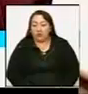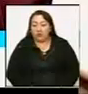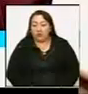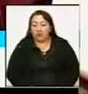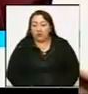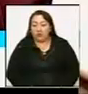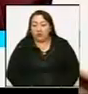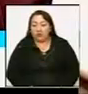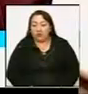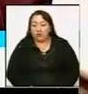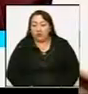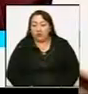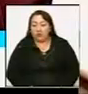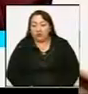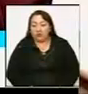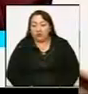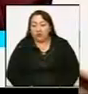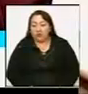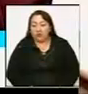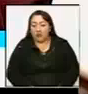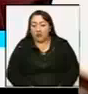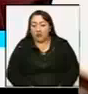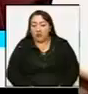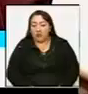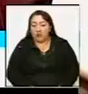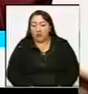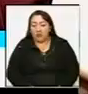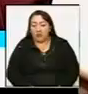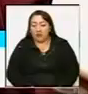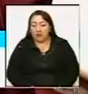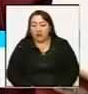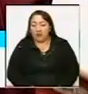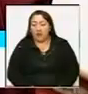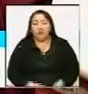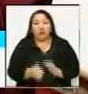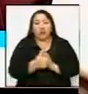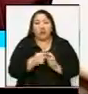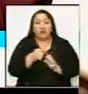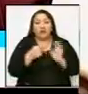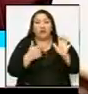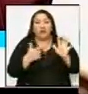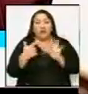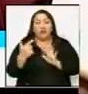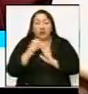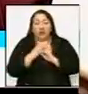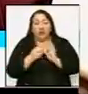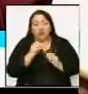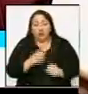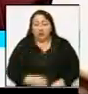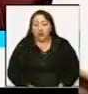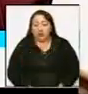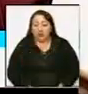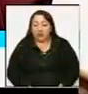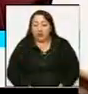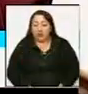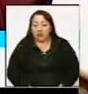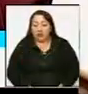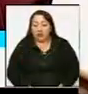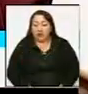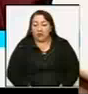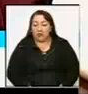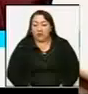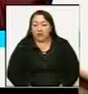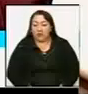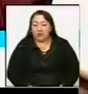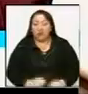por qué desnaturalizar las atribuciones que tienen los organismos electorales. El artículo 177 de la Constitución dice que el